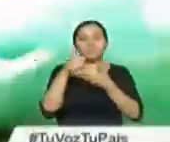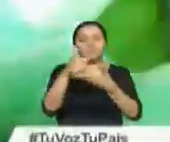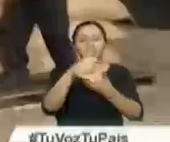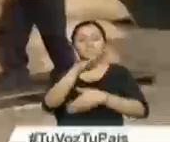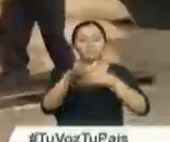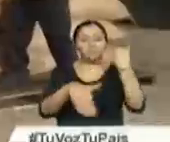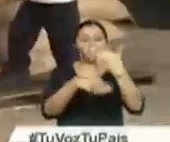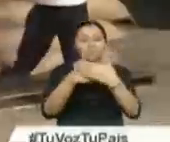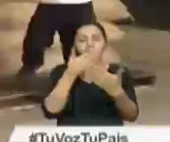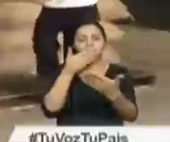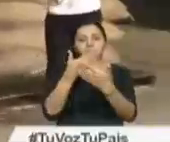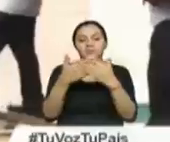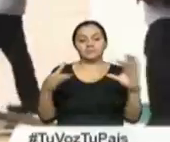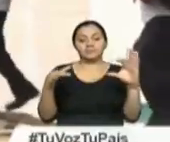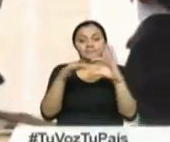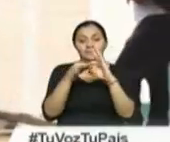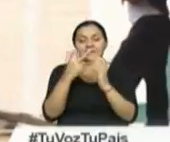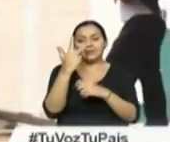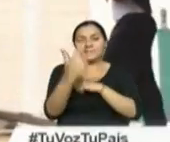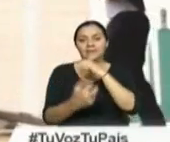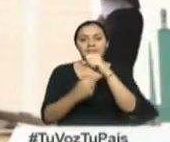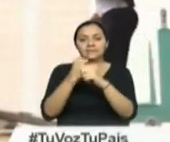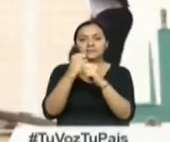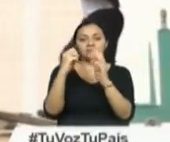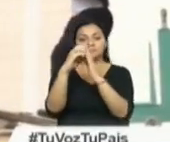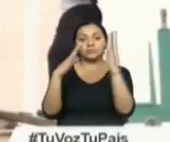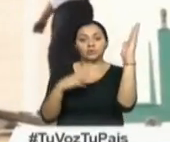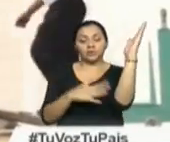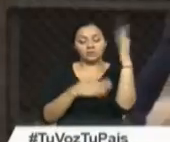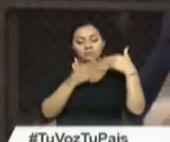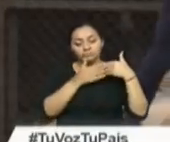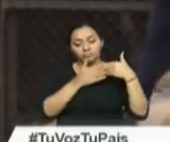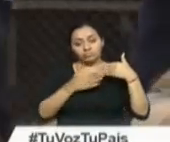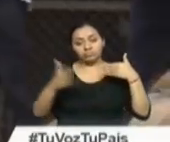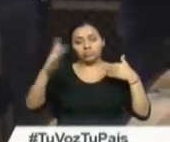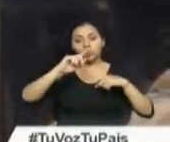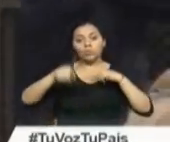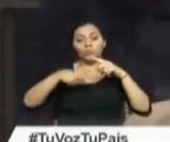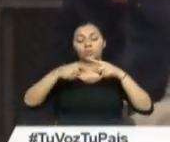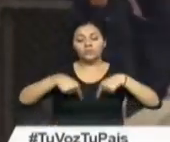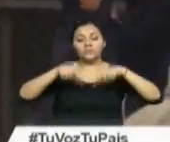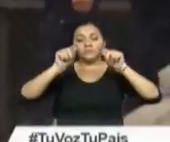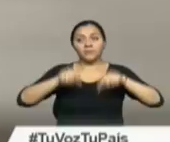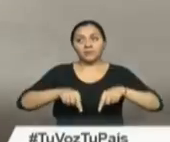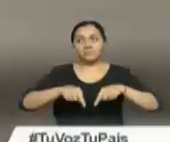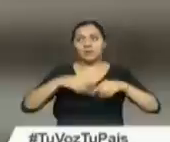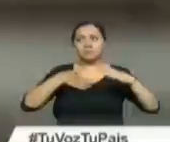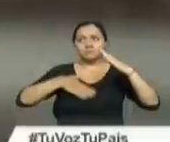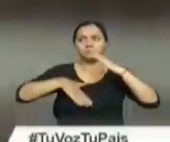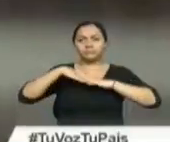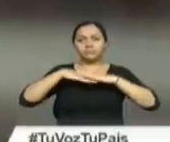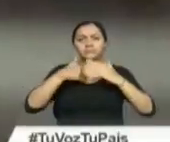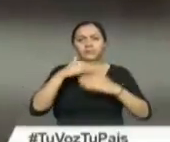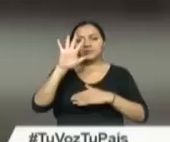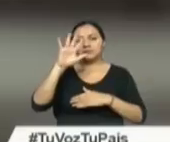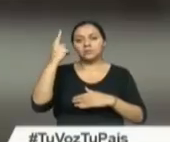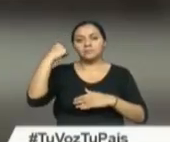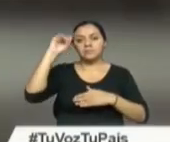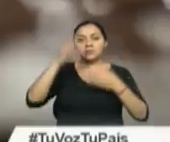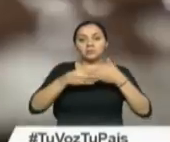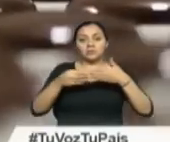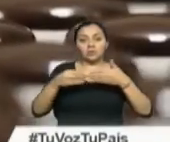su participación durante los 3 años del proyecto, que está abierto para las firmas que venden hasta 5 millones de dólares al